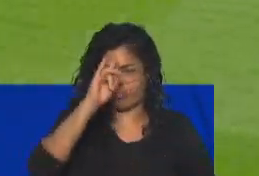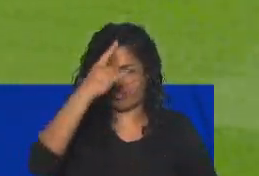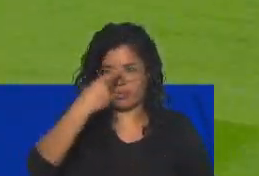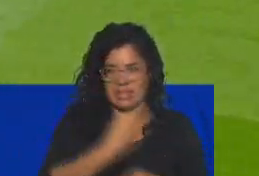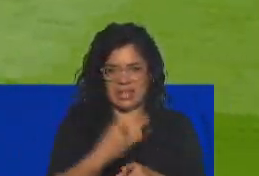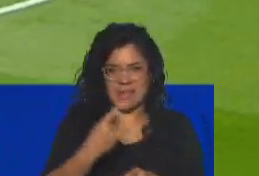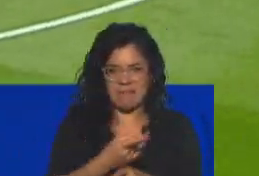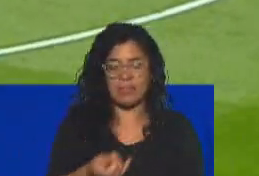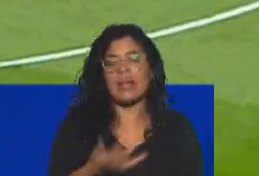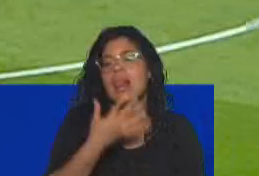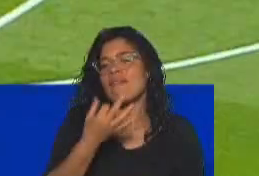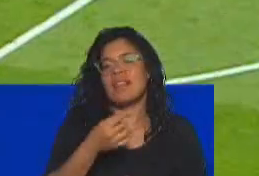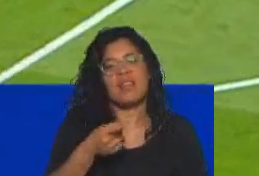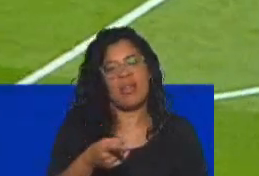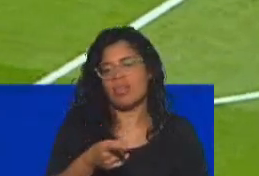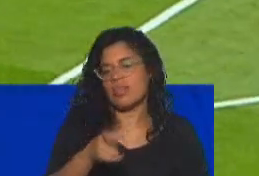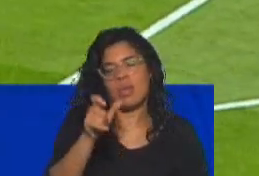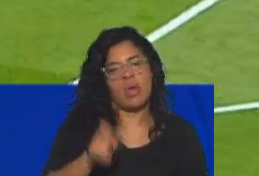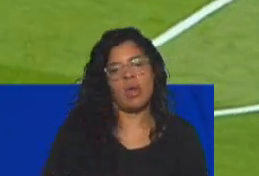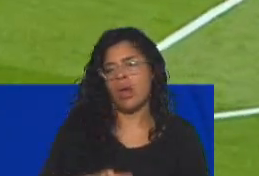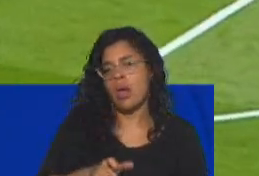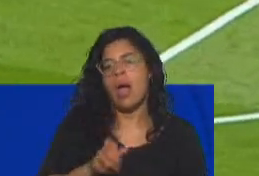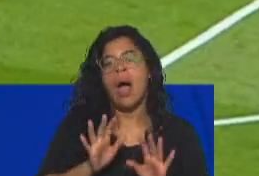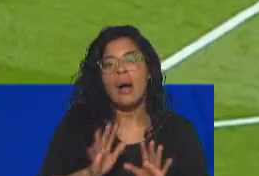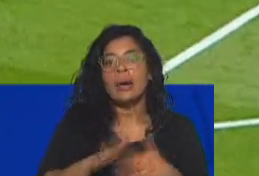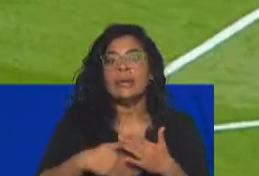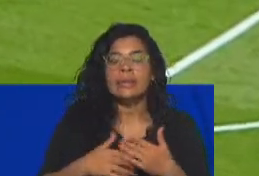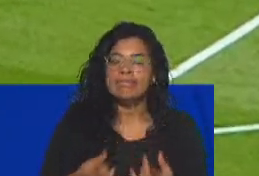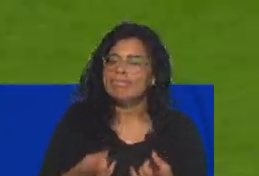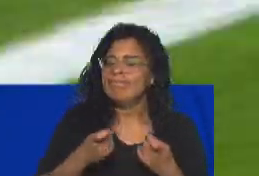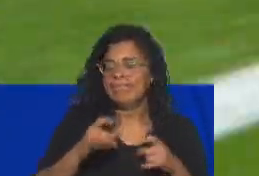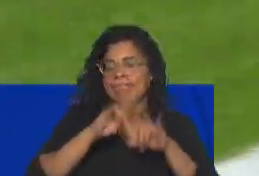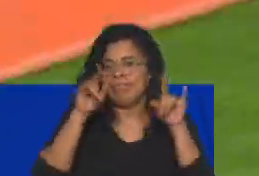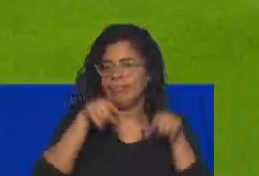le hace falta a Independiente este tipo de jugadores. Guillermo Pereira marcando el